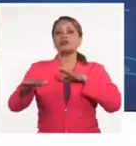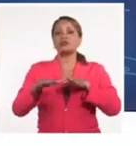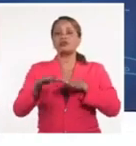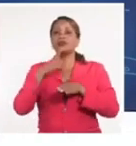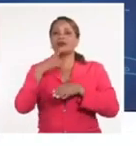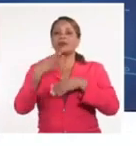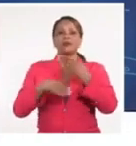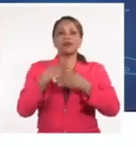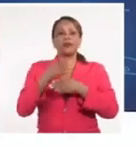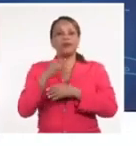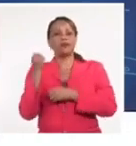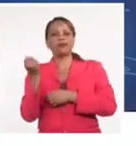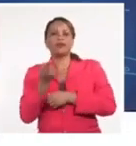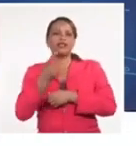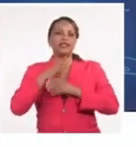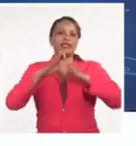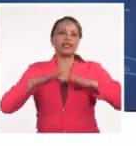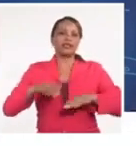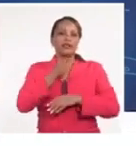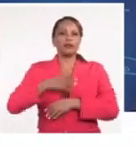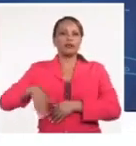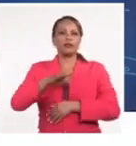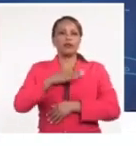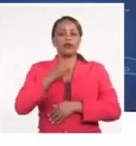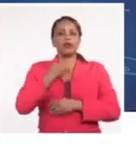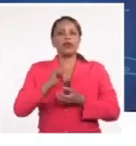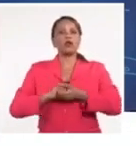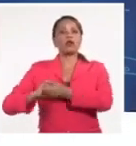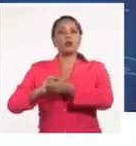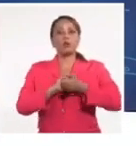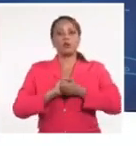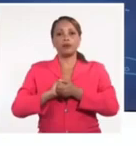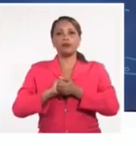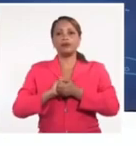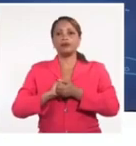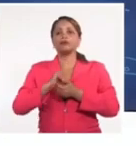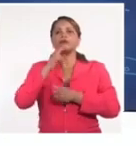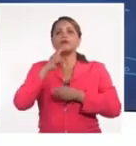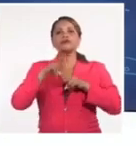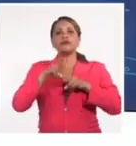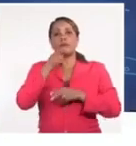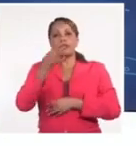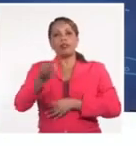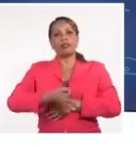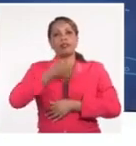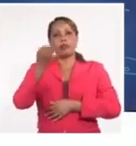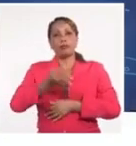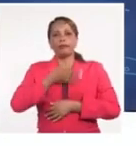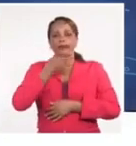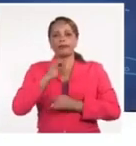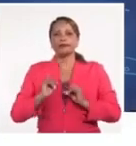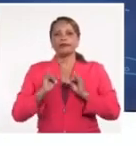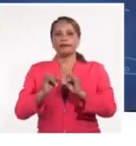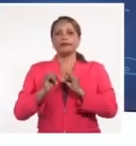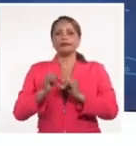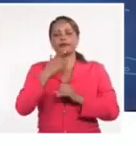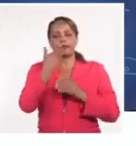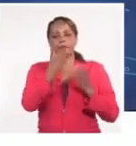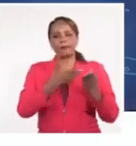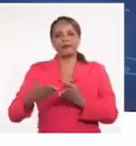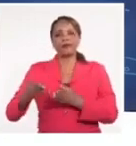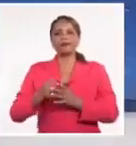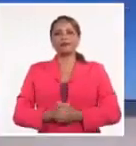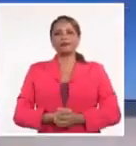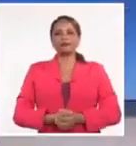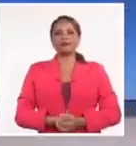estabilizadoras de la tranquilidad ciudadana. Nuestro compañero Humberto López nos trae nuevos elementos del tema en la emisión de hoy. Bienvenido, Humberto, buenas